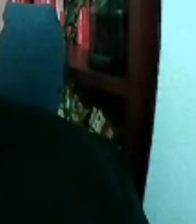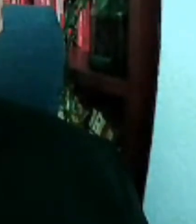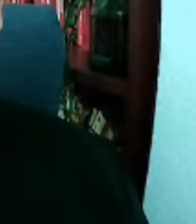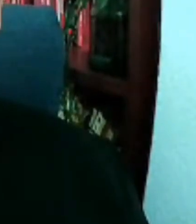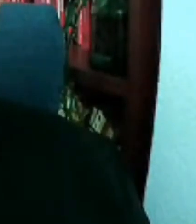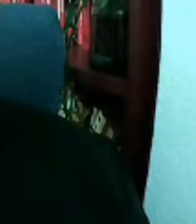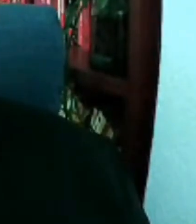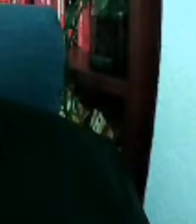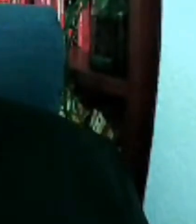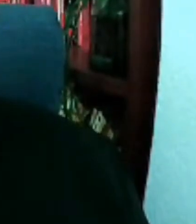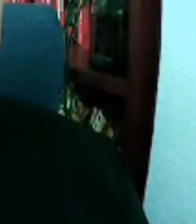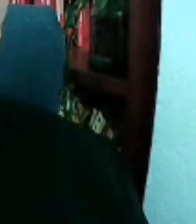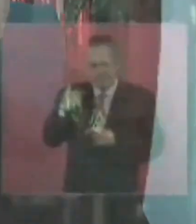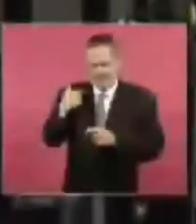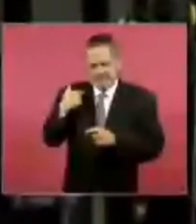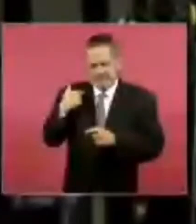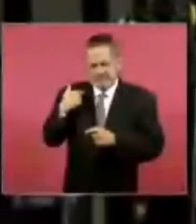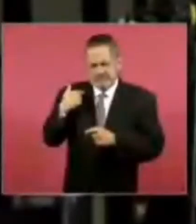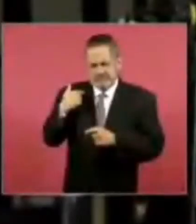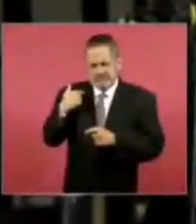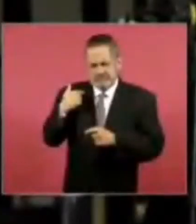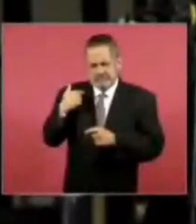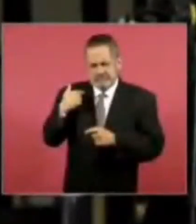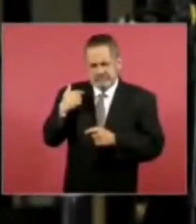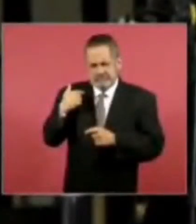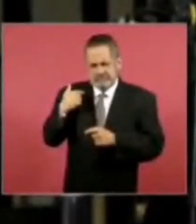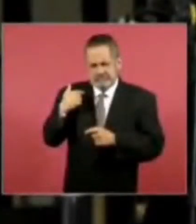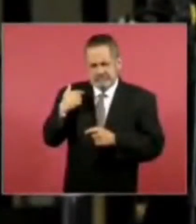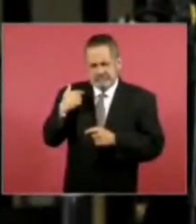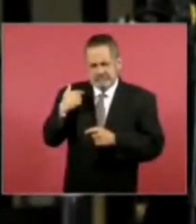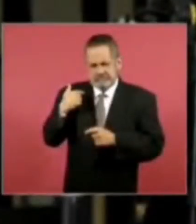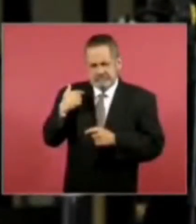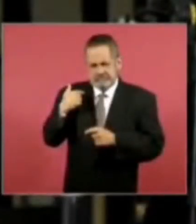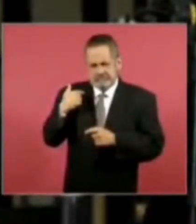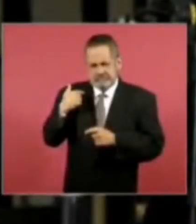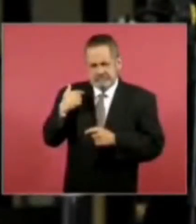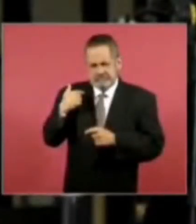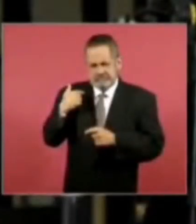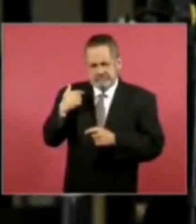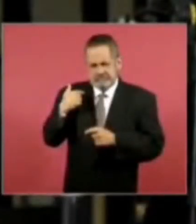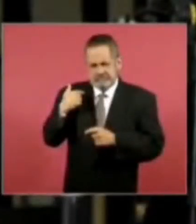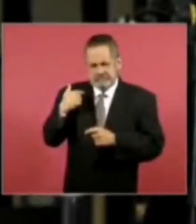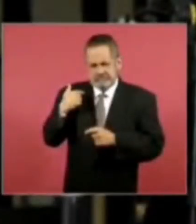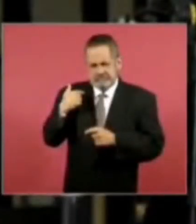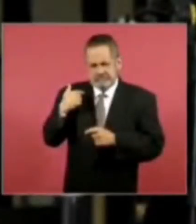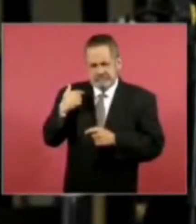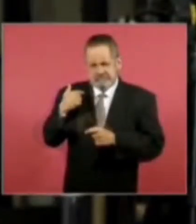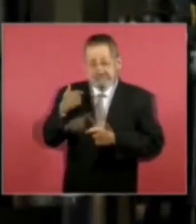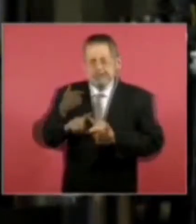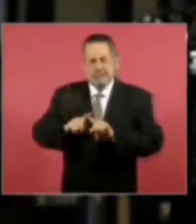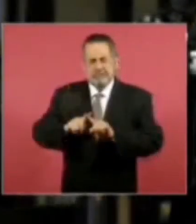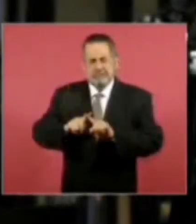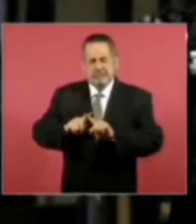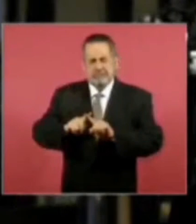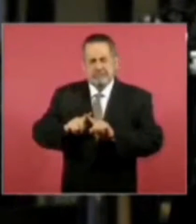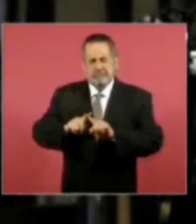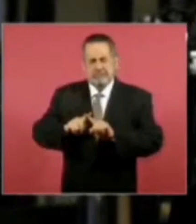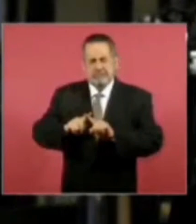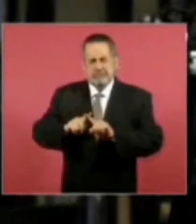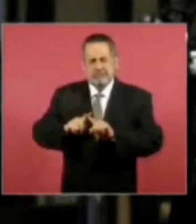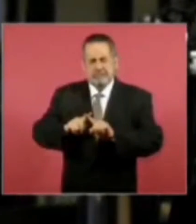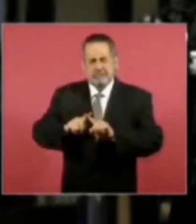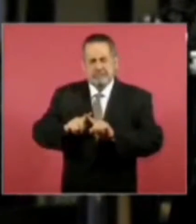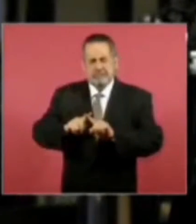a este amago de desacreditaciones, porque coincido plenamente con ella.